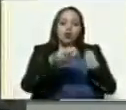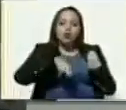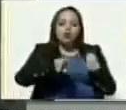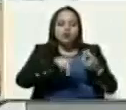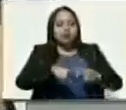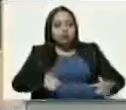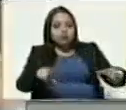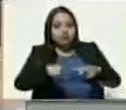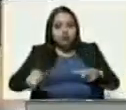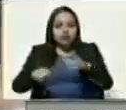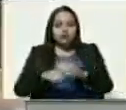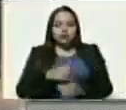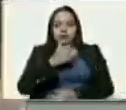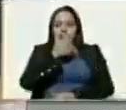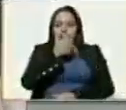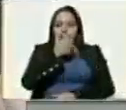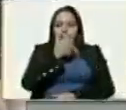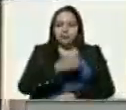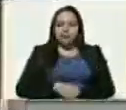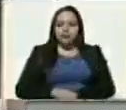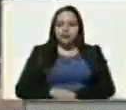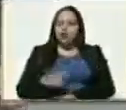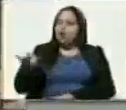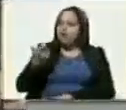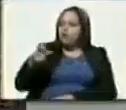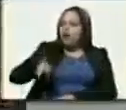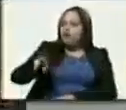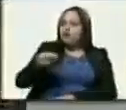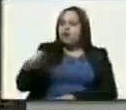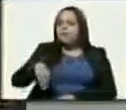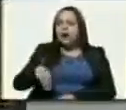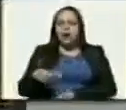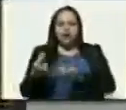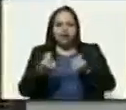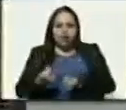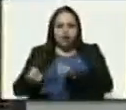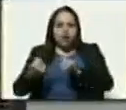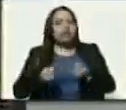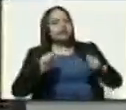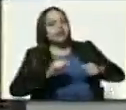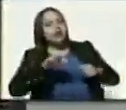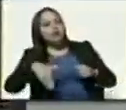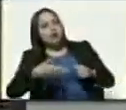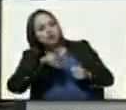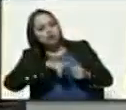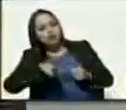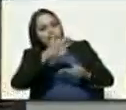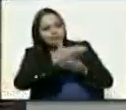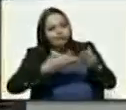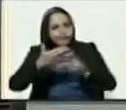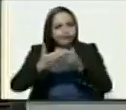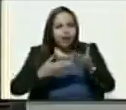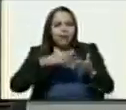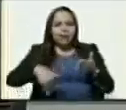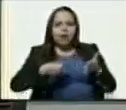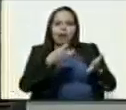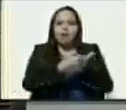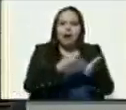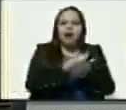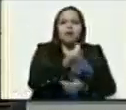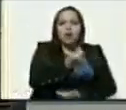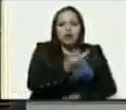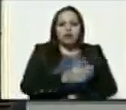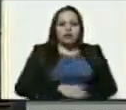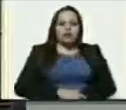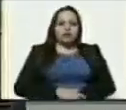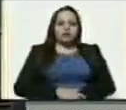que se busca es que se utilice más el bolívar digital. Ese es y que se pueda utilizar los instrumentos financieros que se tenga para que se pueda pagar en bolívar. Uh-huh.